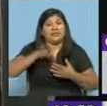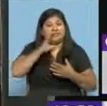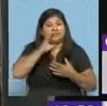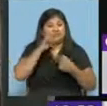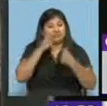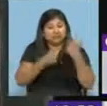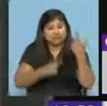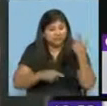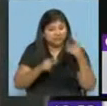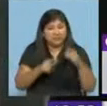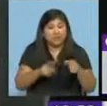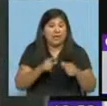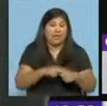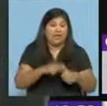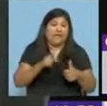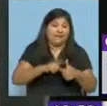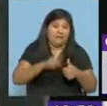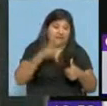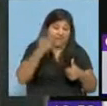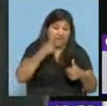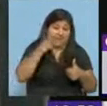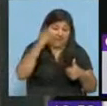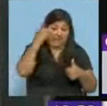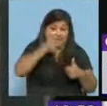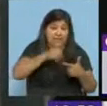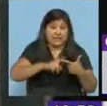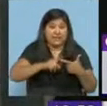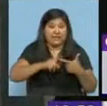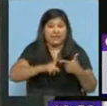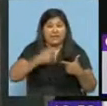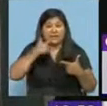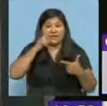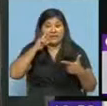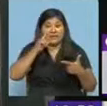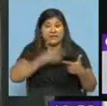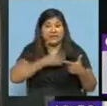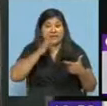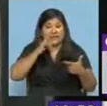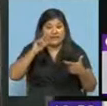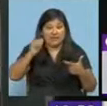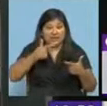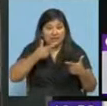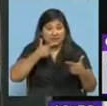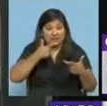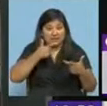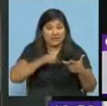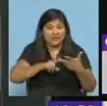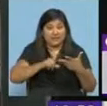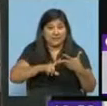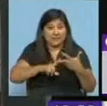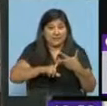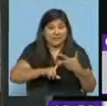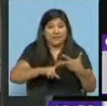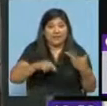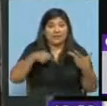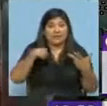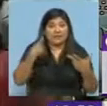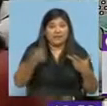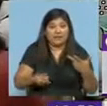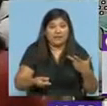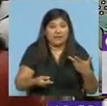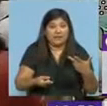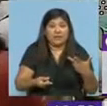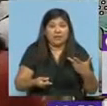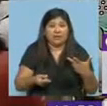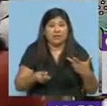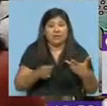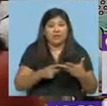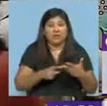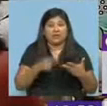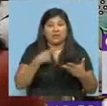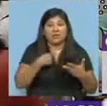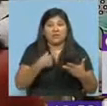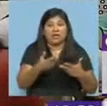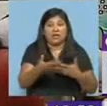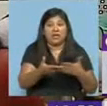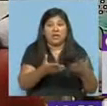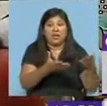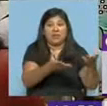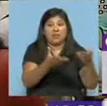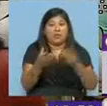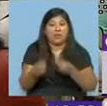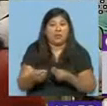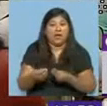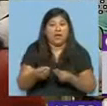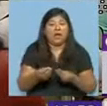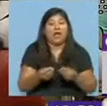y consideramos a la Fundación socios estratégicos en respuesta al VIH.